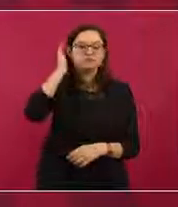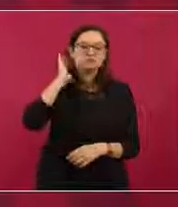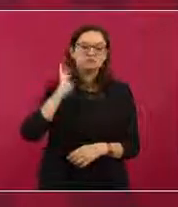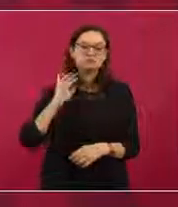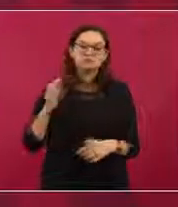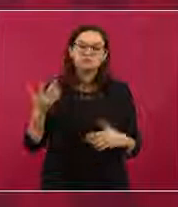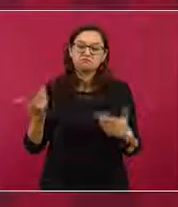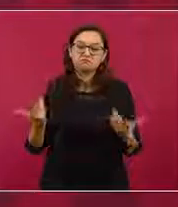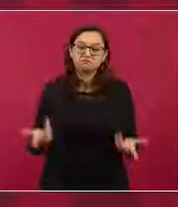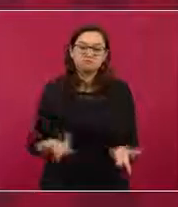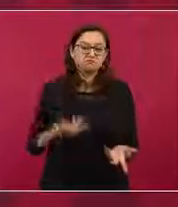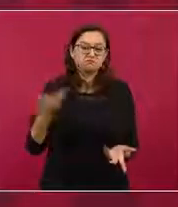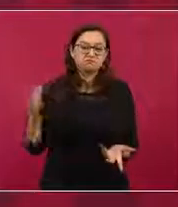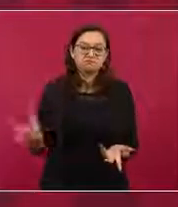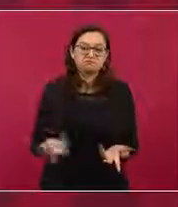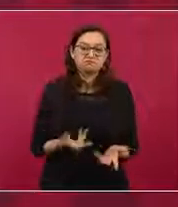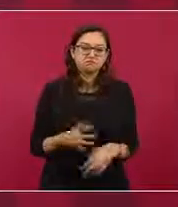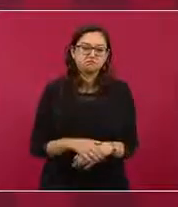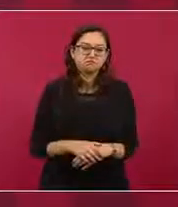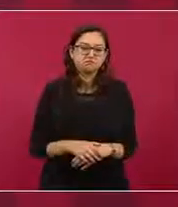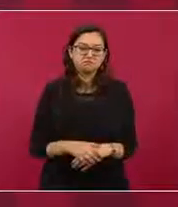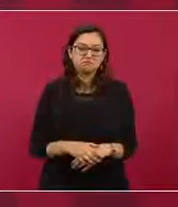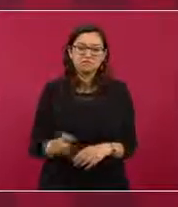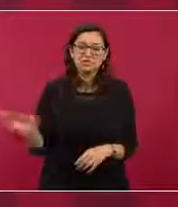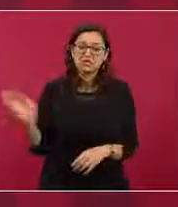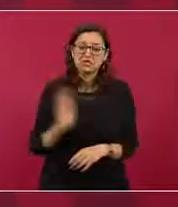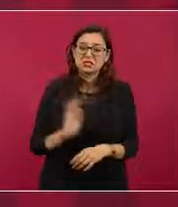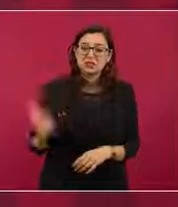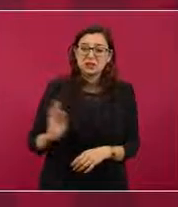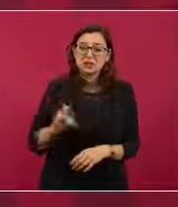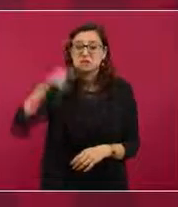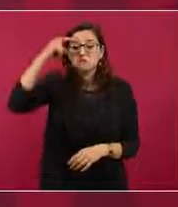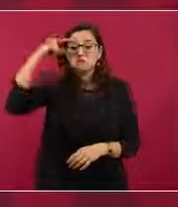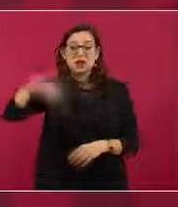Solo pues para la polémica o